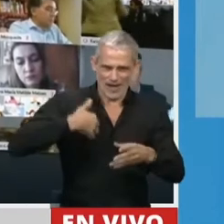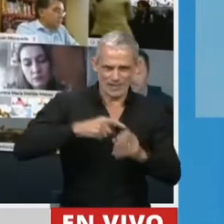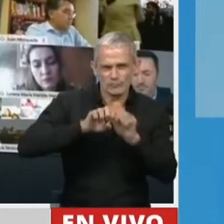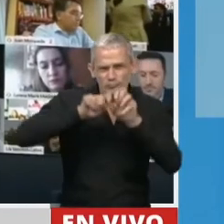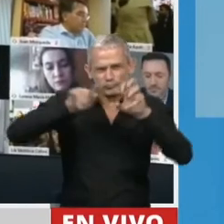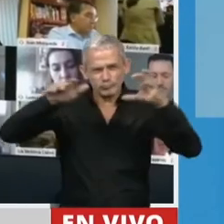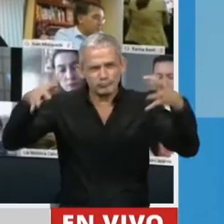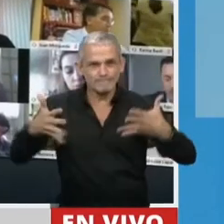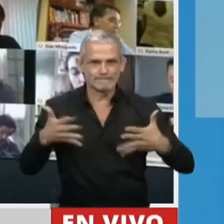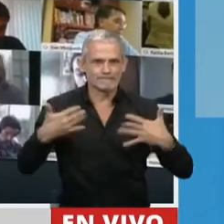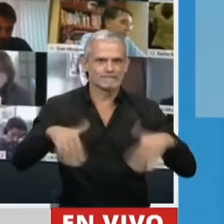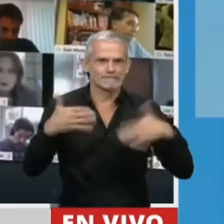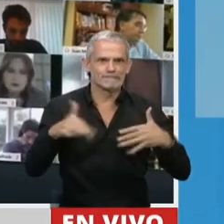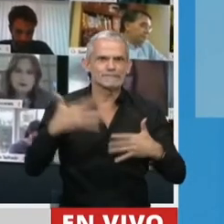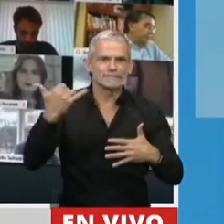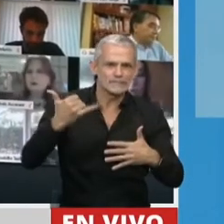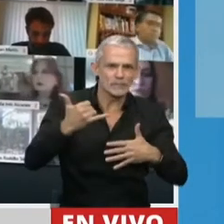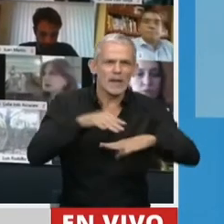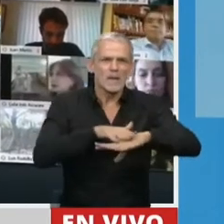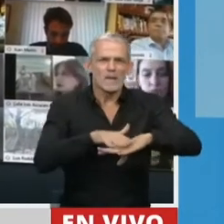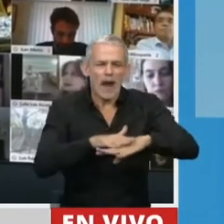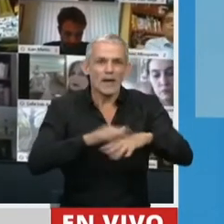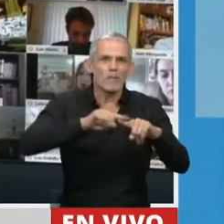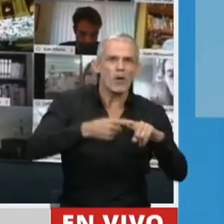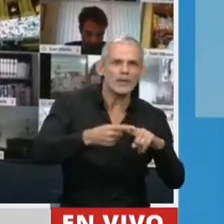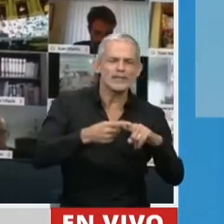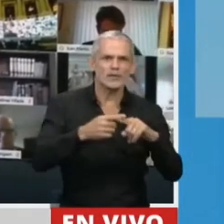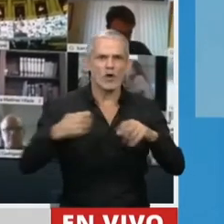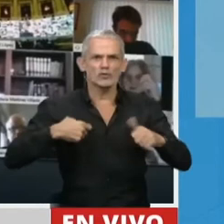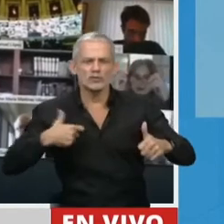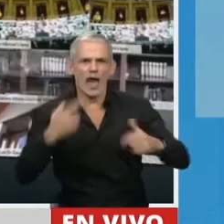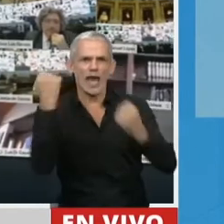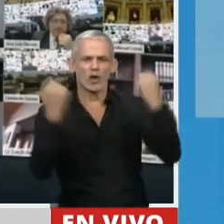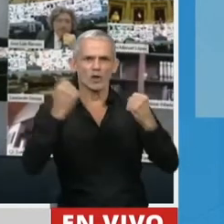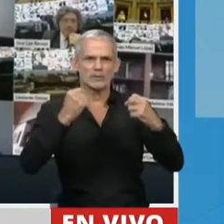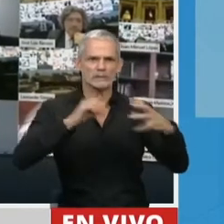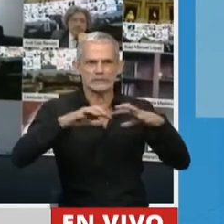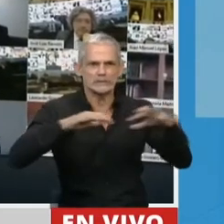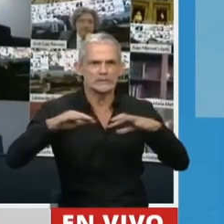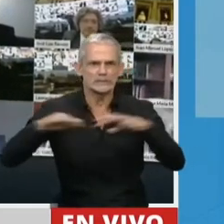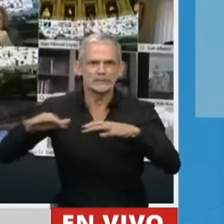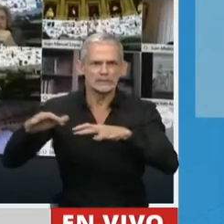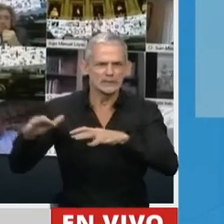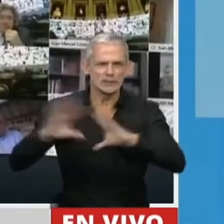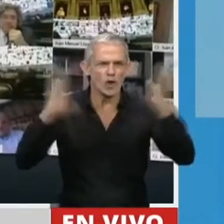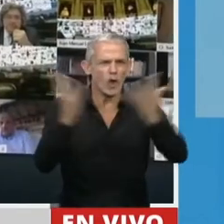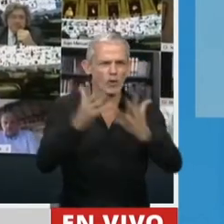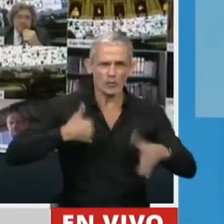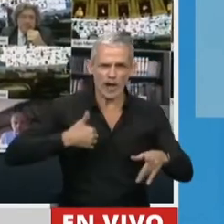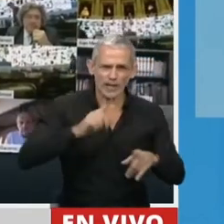que además está haciendo crujir los cimientos políticos, sociales y económicos de todos los países y el nuestro